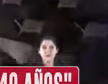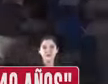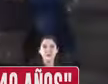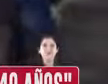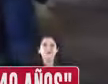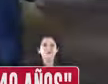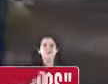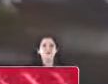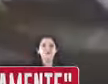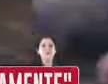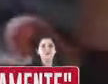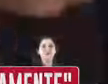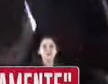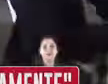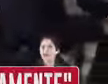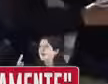no estoy diciendo